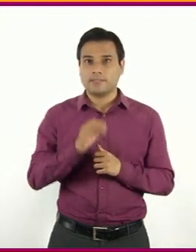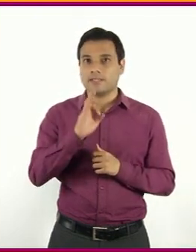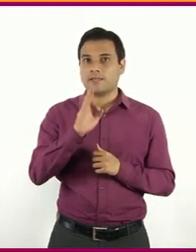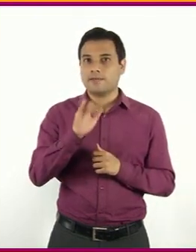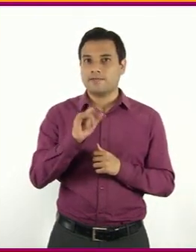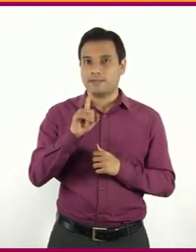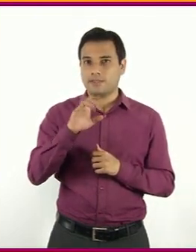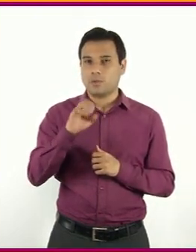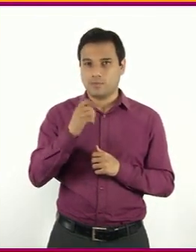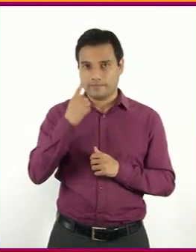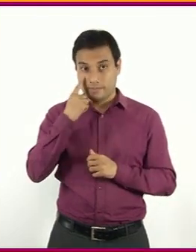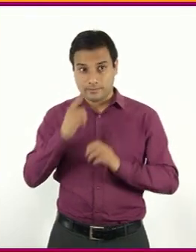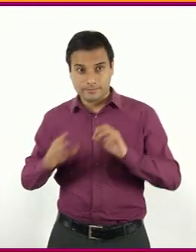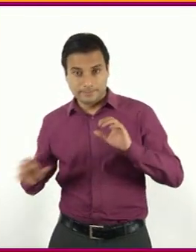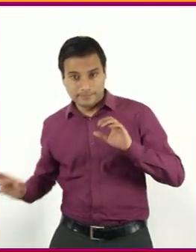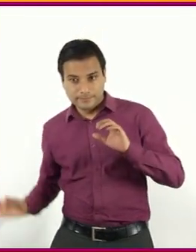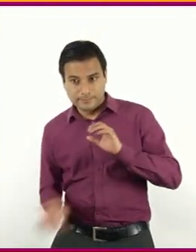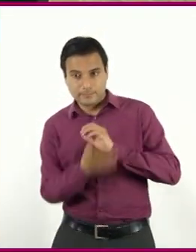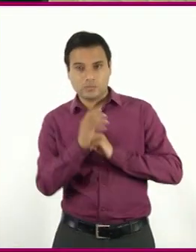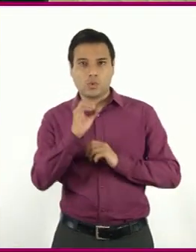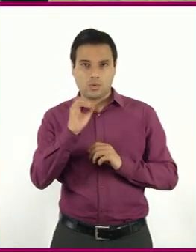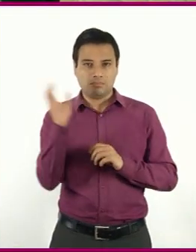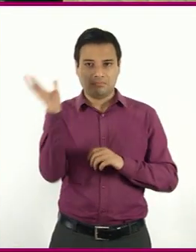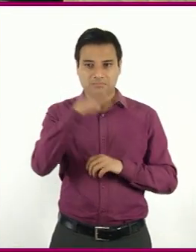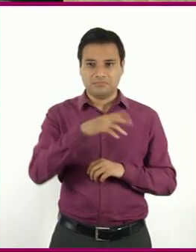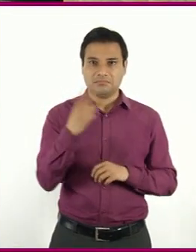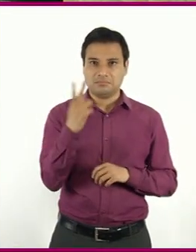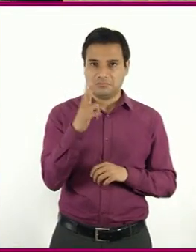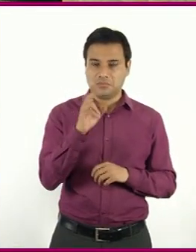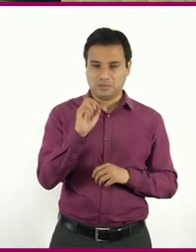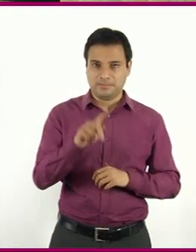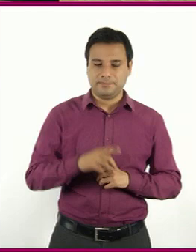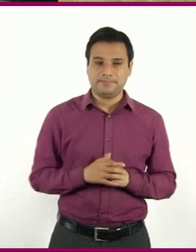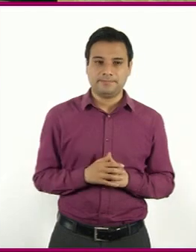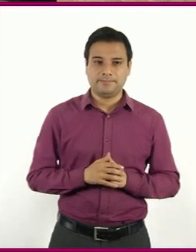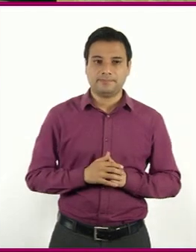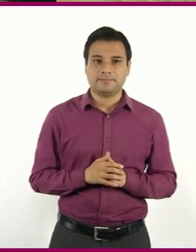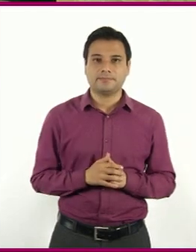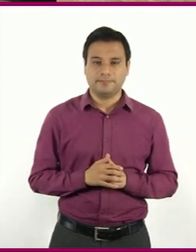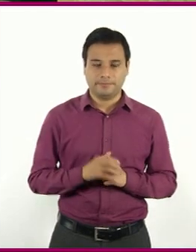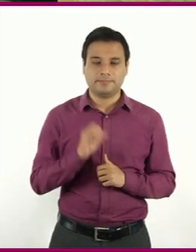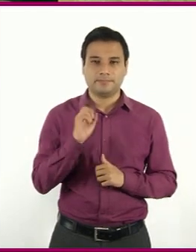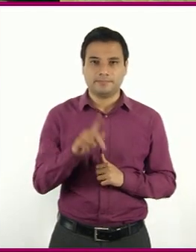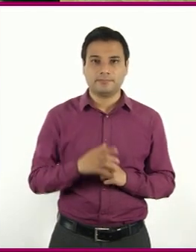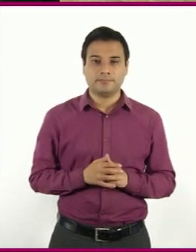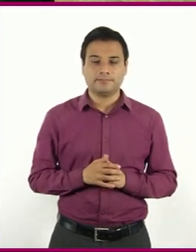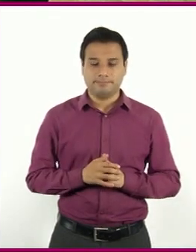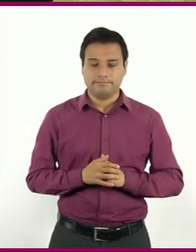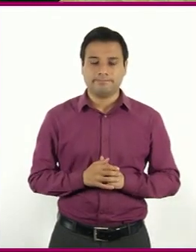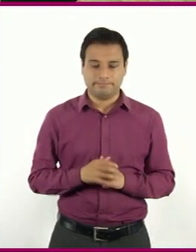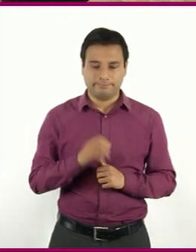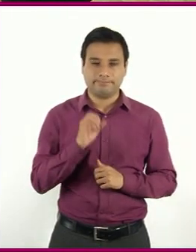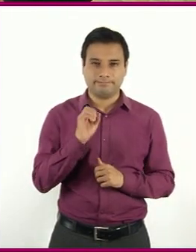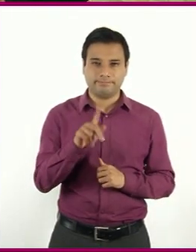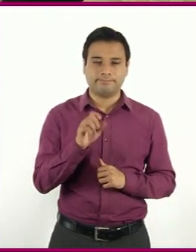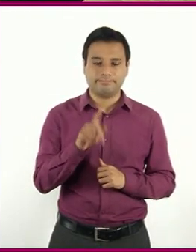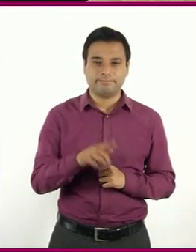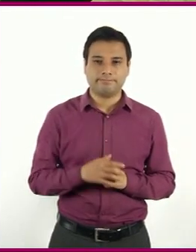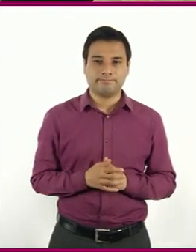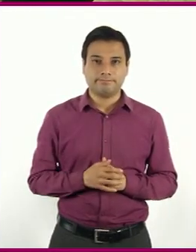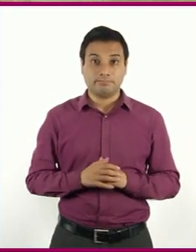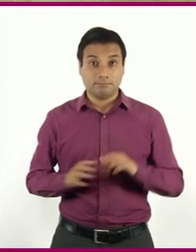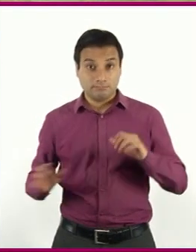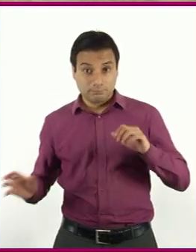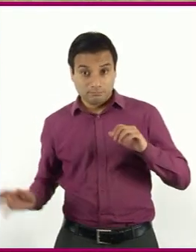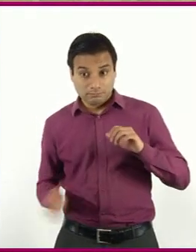lanzo a ras del piso y por arriba. Muy bien. Ustedes yo lo recibo eligen. ¿Y la regreso por arriba? Exactamente. ¿A ras o